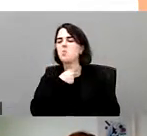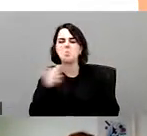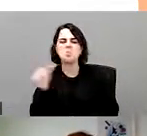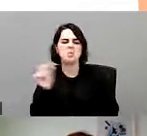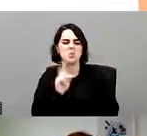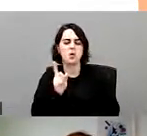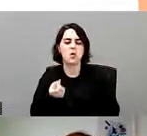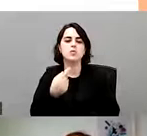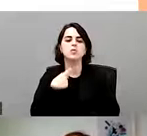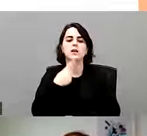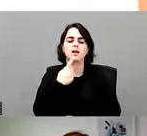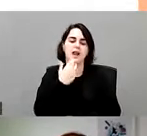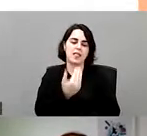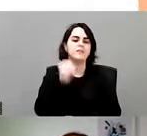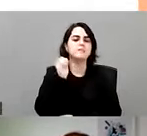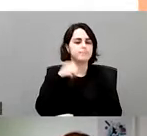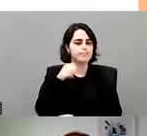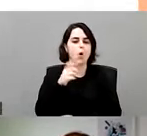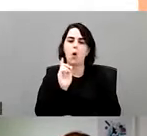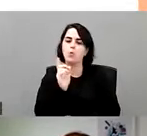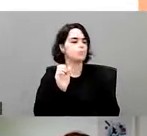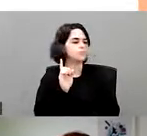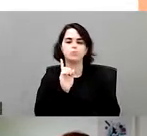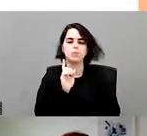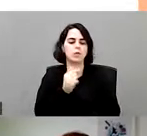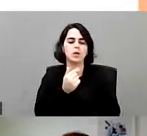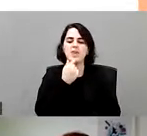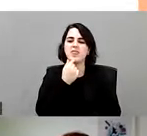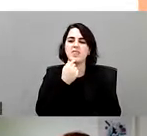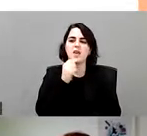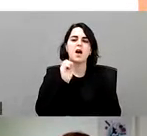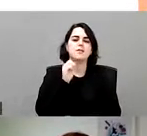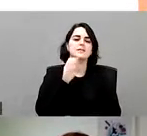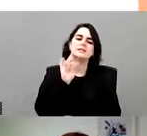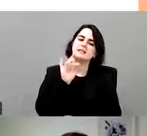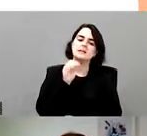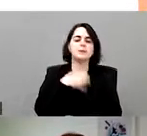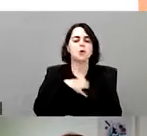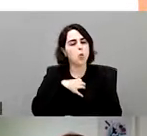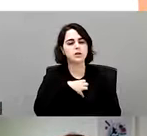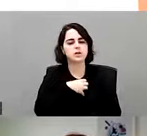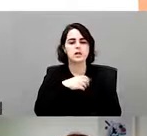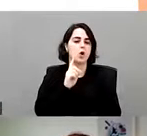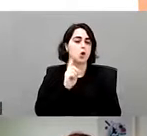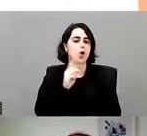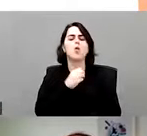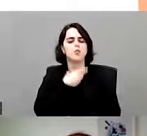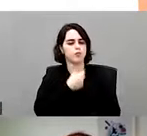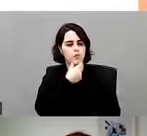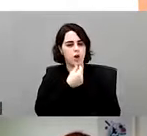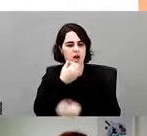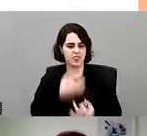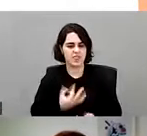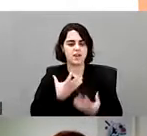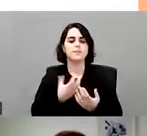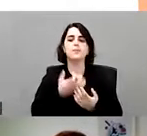no con la cabeza, que por ejemplo el no lo decía muy claro, pero el sí le costaba, y luego era capaz también de pedirte